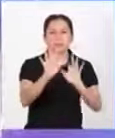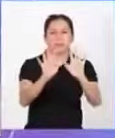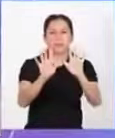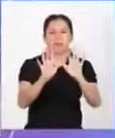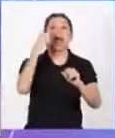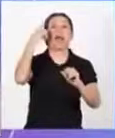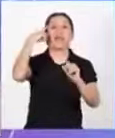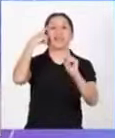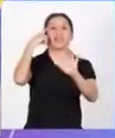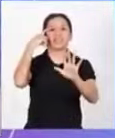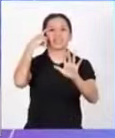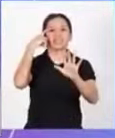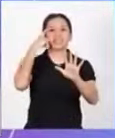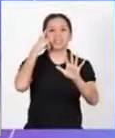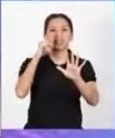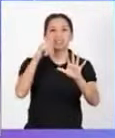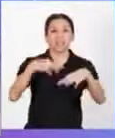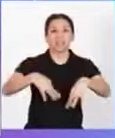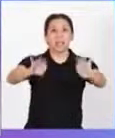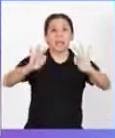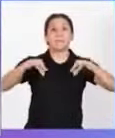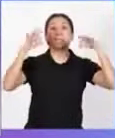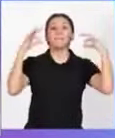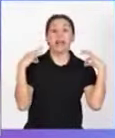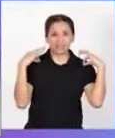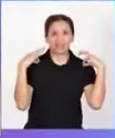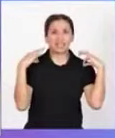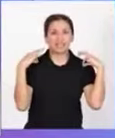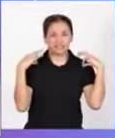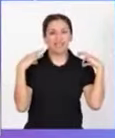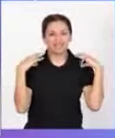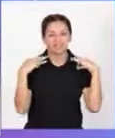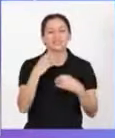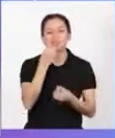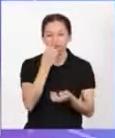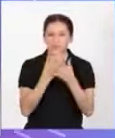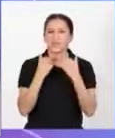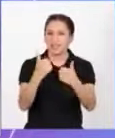Déjame ver. ¡Ah, ya! ¡Una manta!